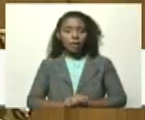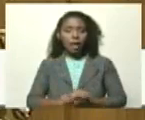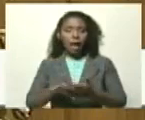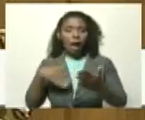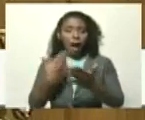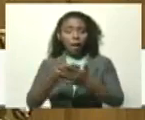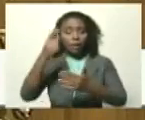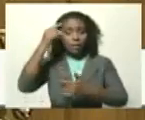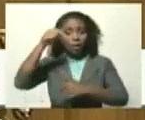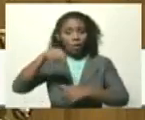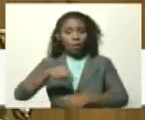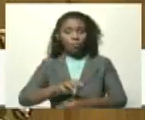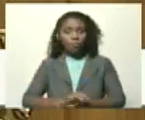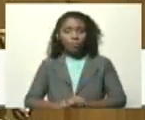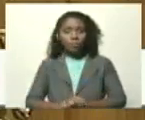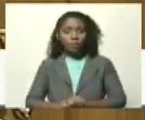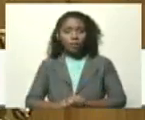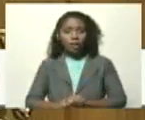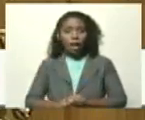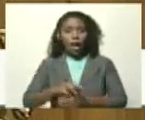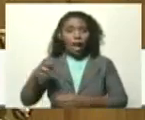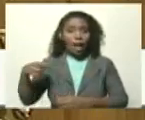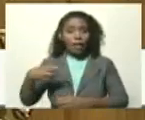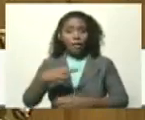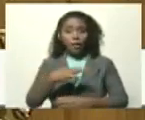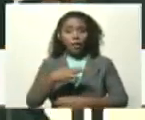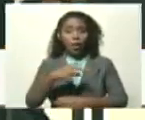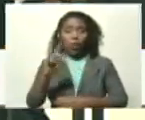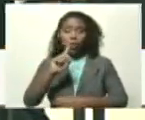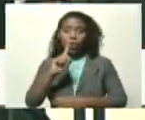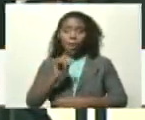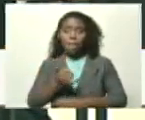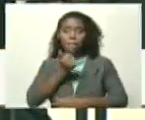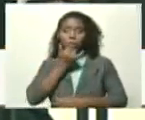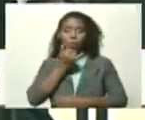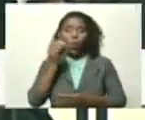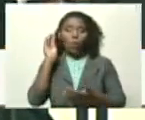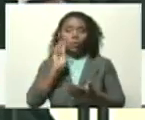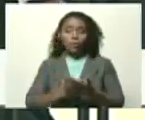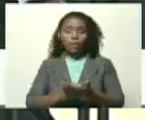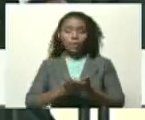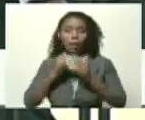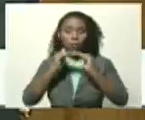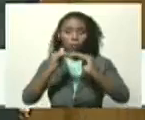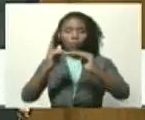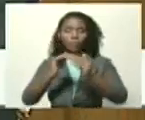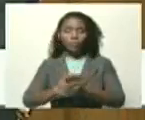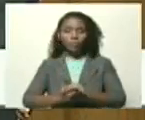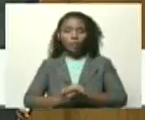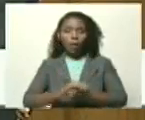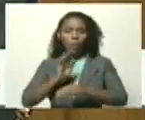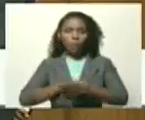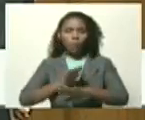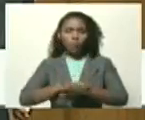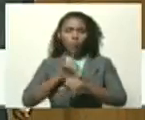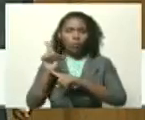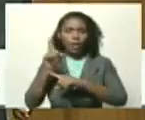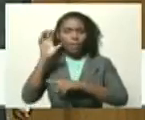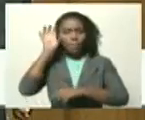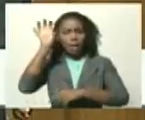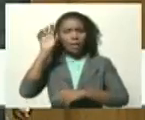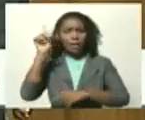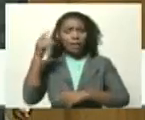hoy que el Orinoco no se devolverá del océano, porque esa patria